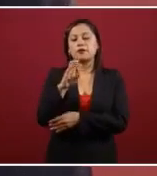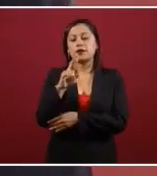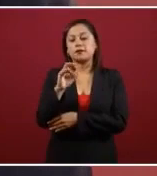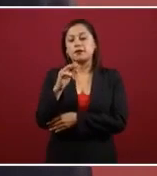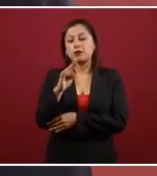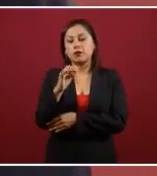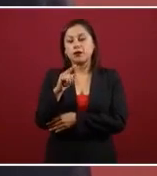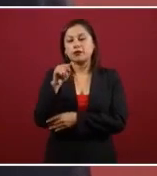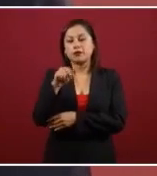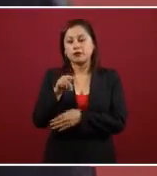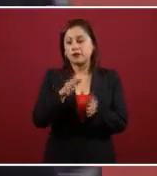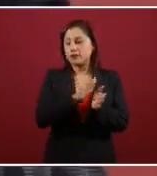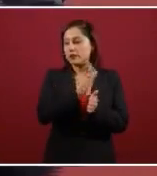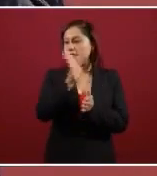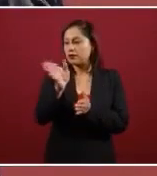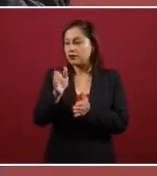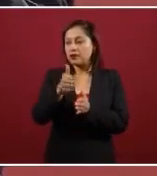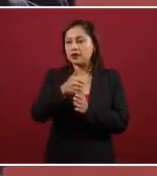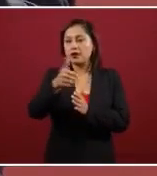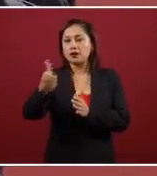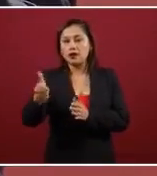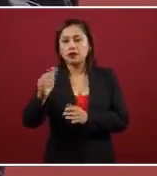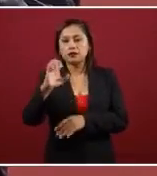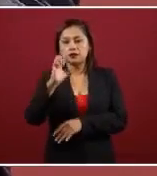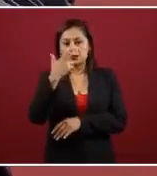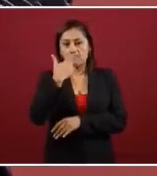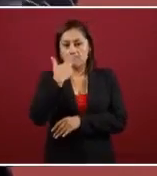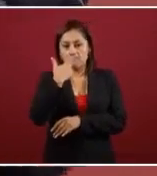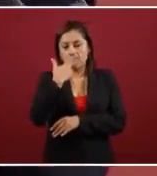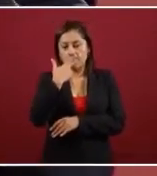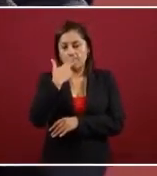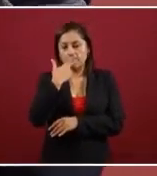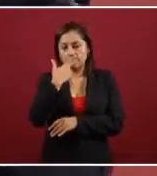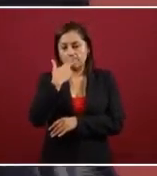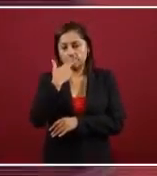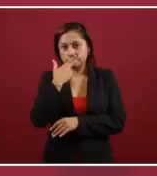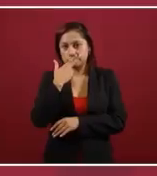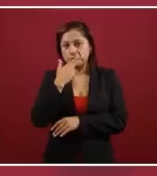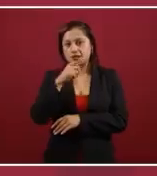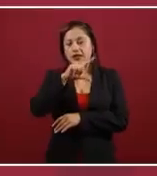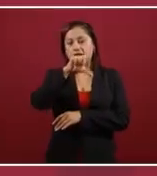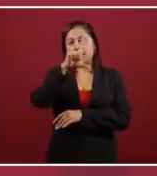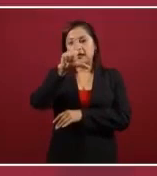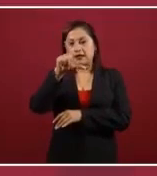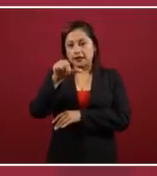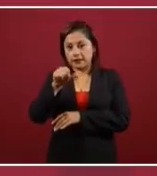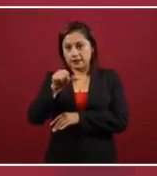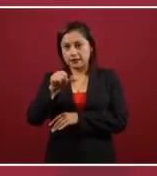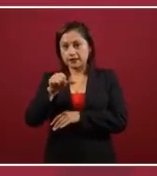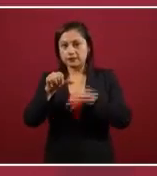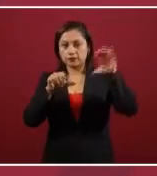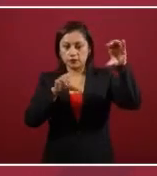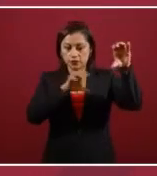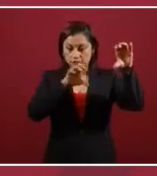Calvo, Chihuahua, para poder bajar a Parral.